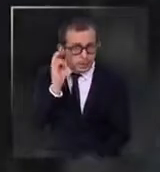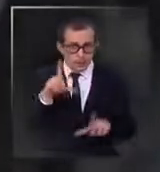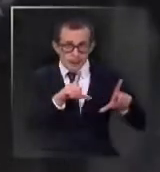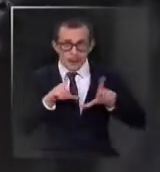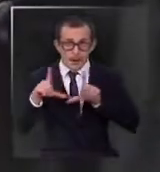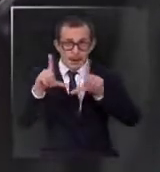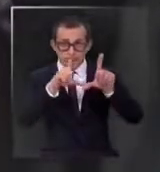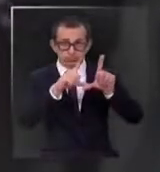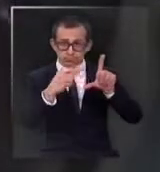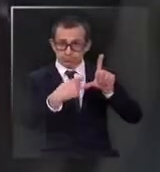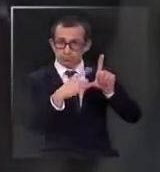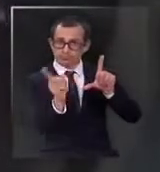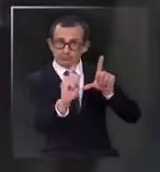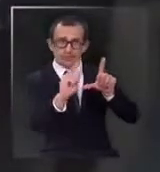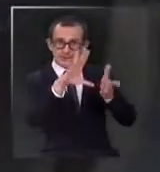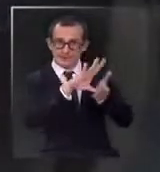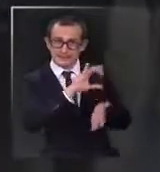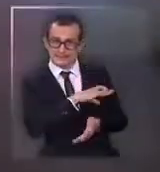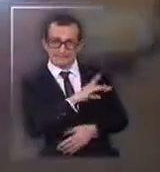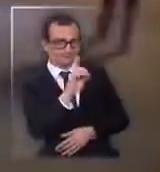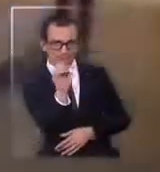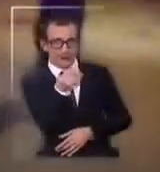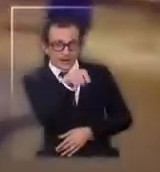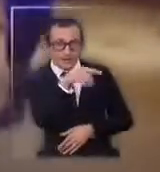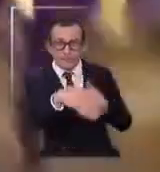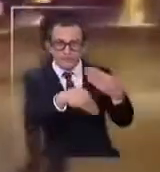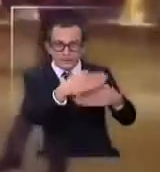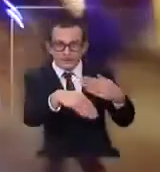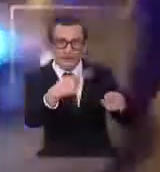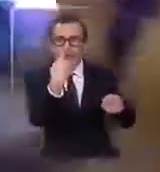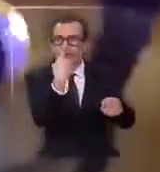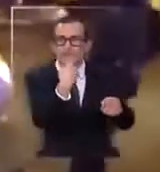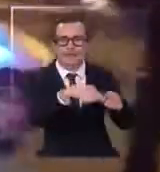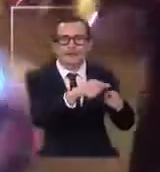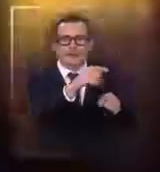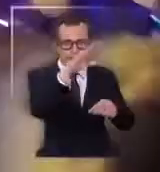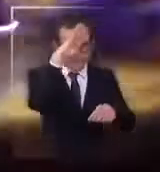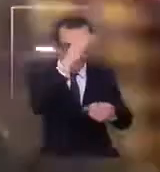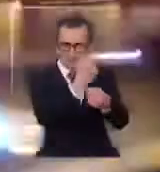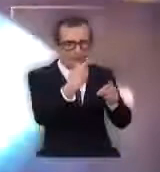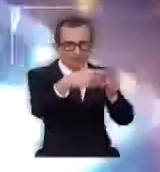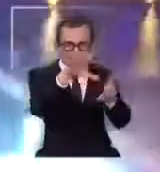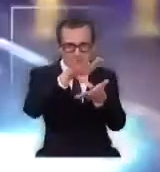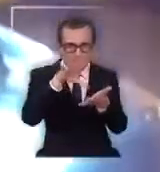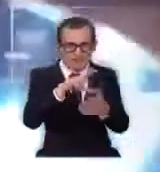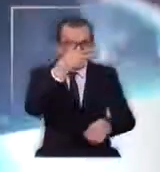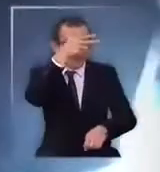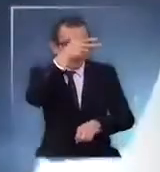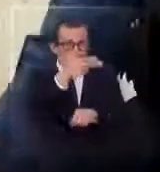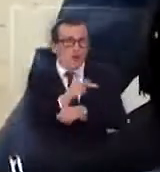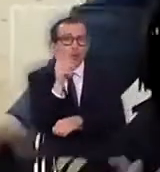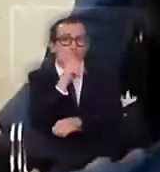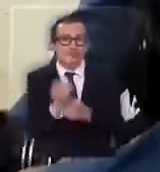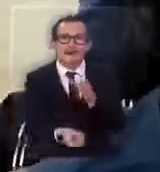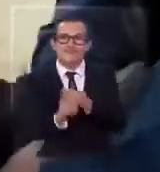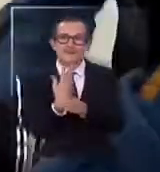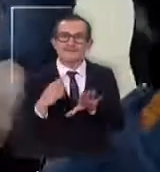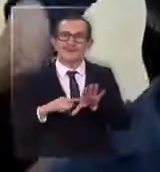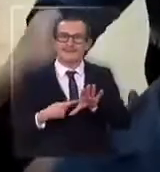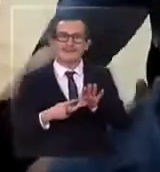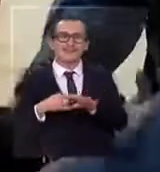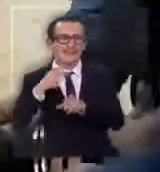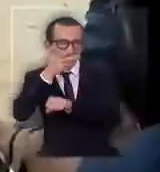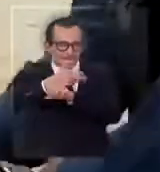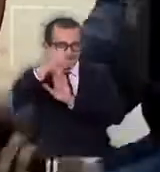Las imágenes no corresponden a nuestro país. Son procedimientos realizados por otras policías, captados con la última tecnología en video y